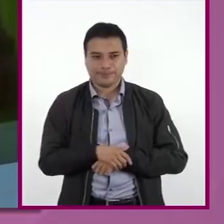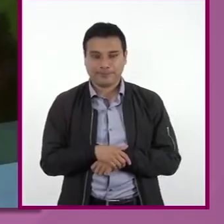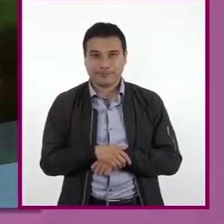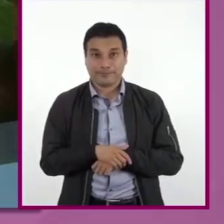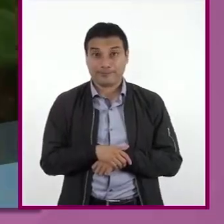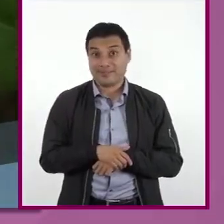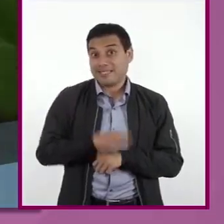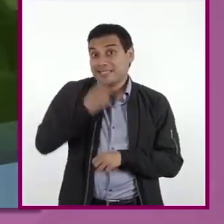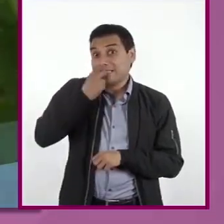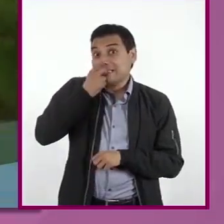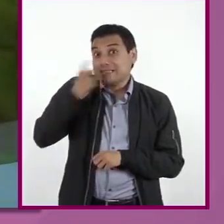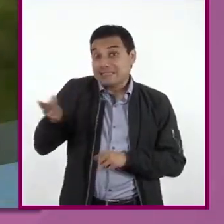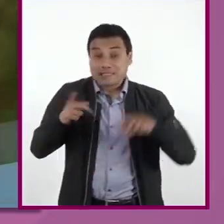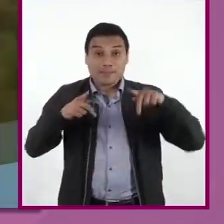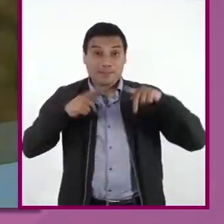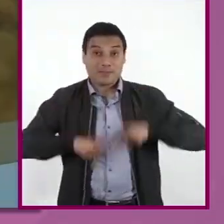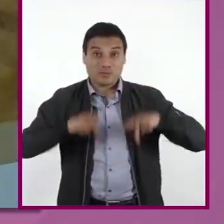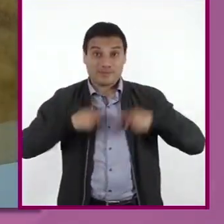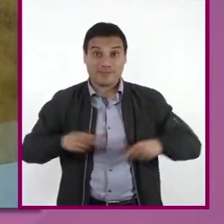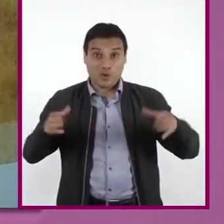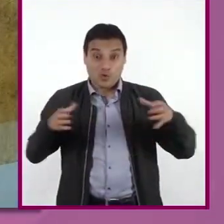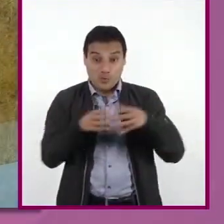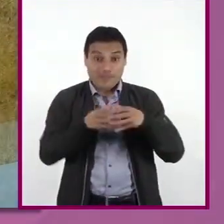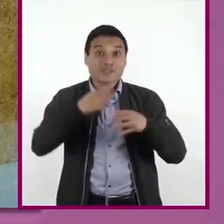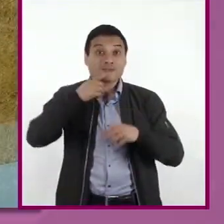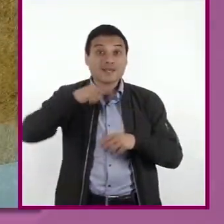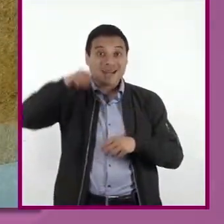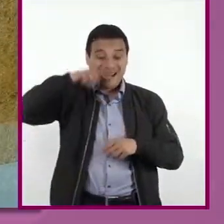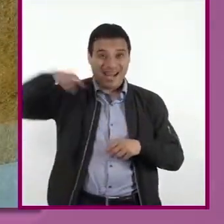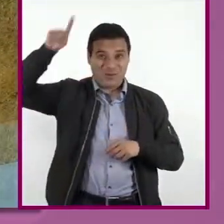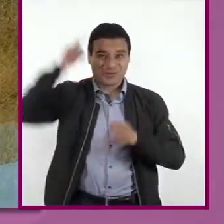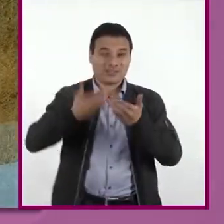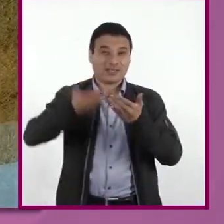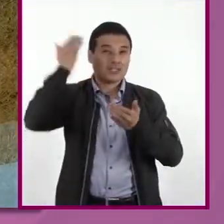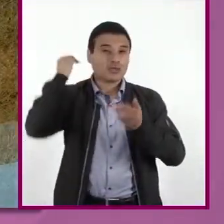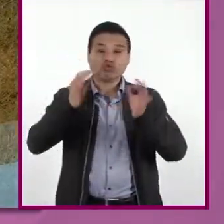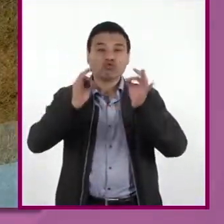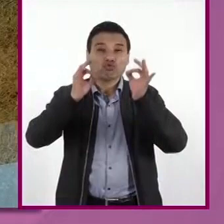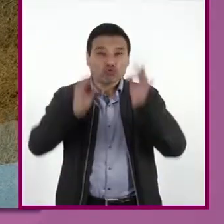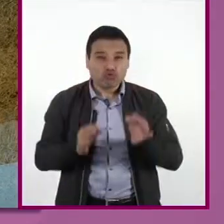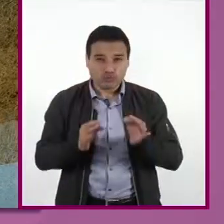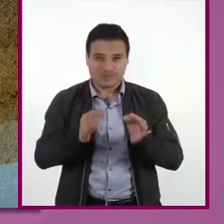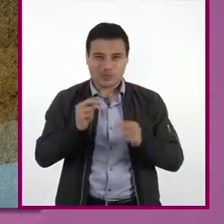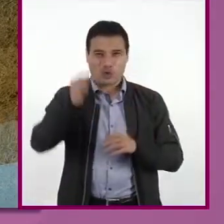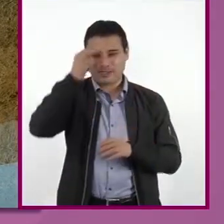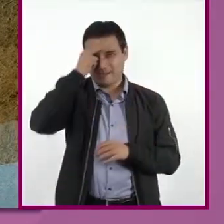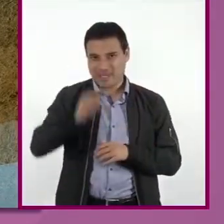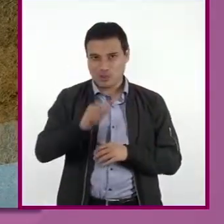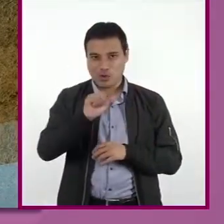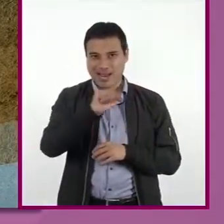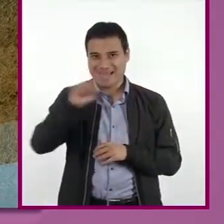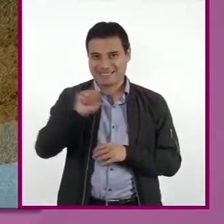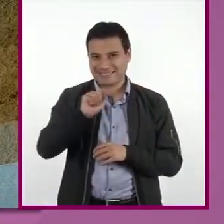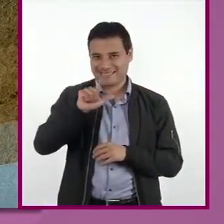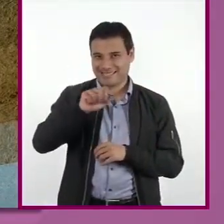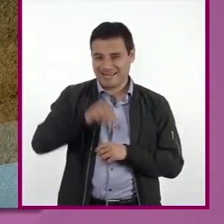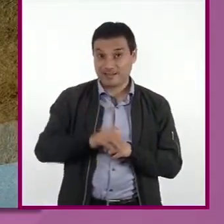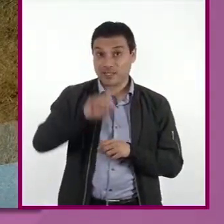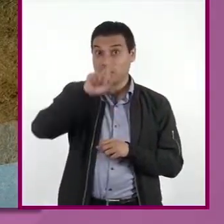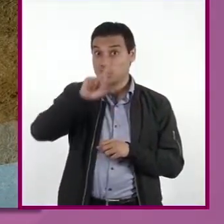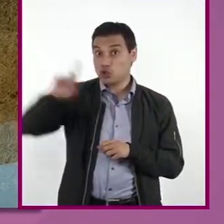Cuenta la historia que los nahuas provienen de Aztlán, una tierra al norte de México de donde emigraron por órdenes de su